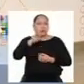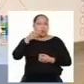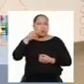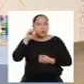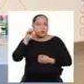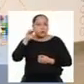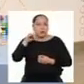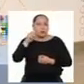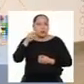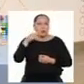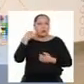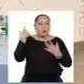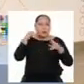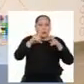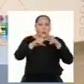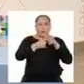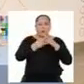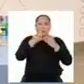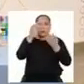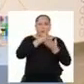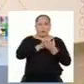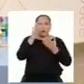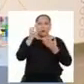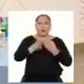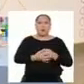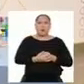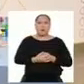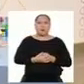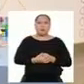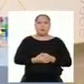Yonatan, ya empezó el programa